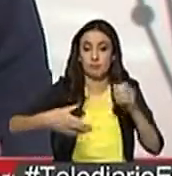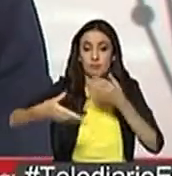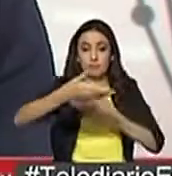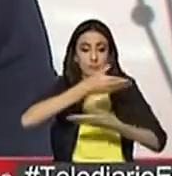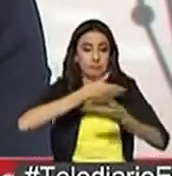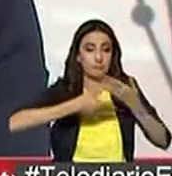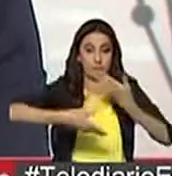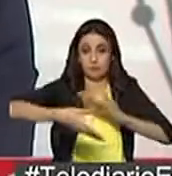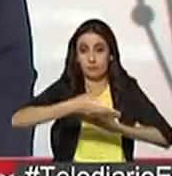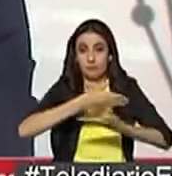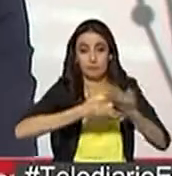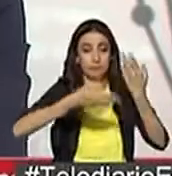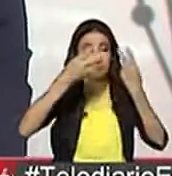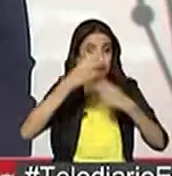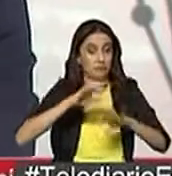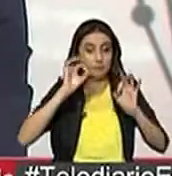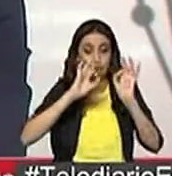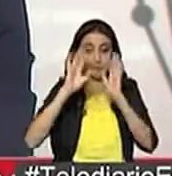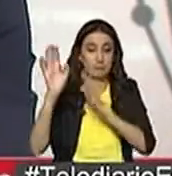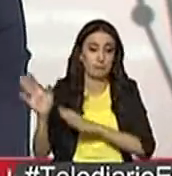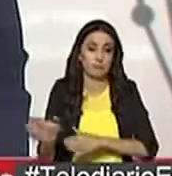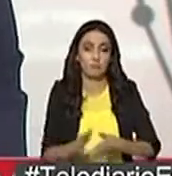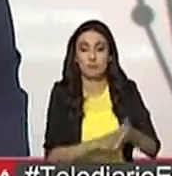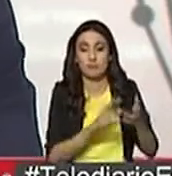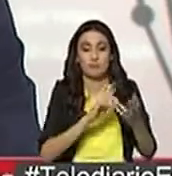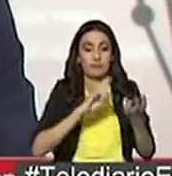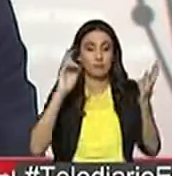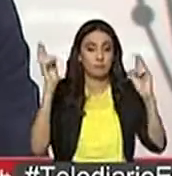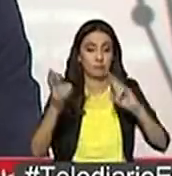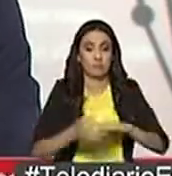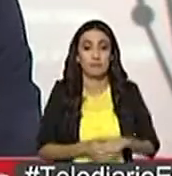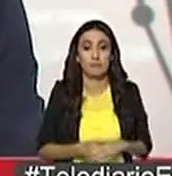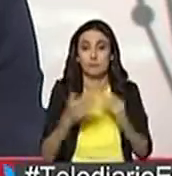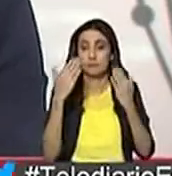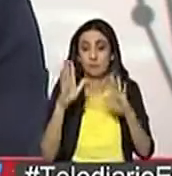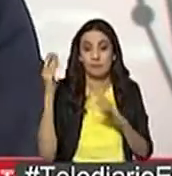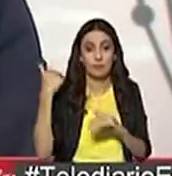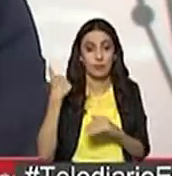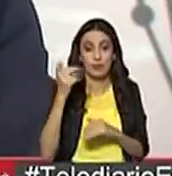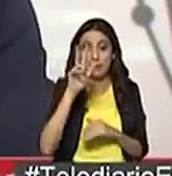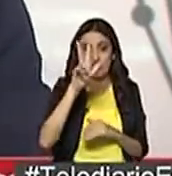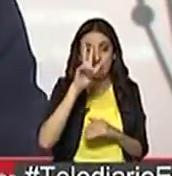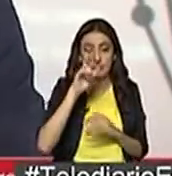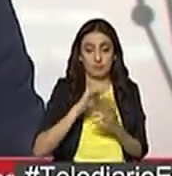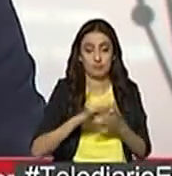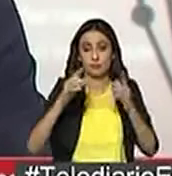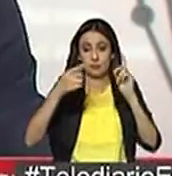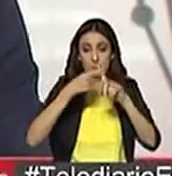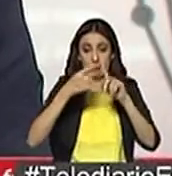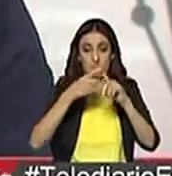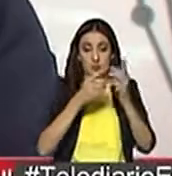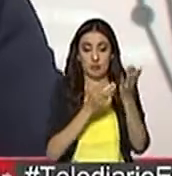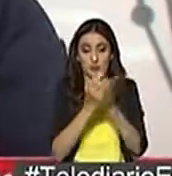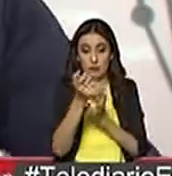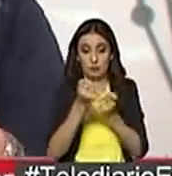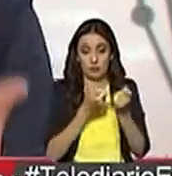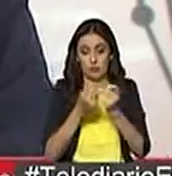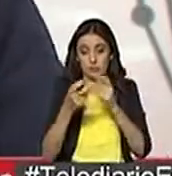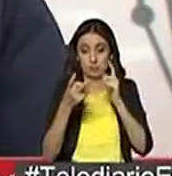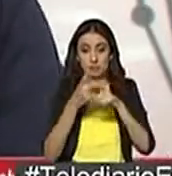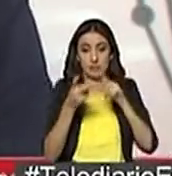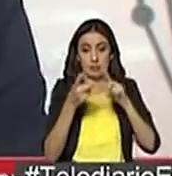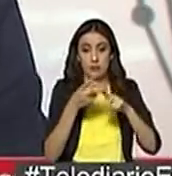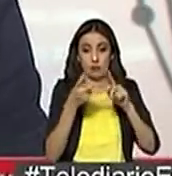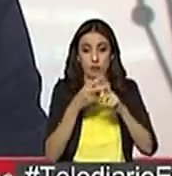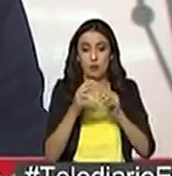con todos los insumos para generar una verdadera reforma tributaria que debe tener tres aspectos. Primero, controlar la evasión. Ajá. Segundo, facilitar